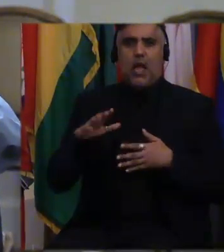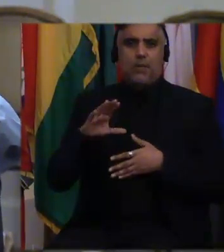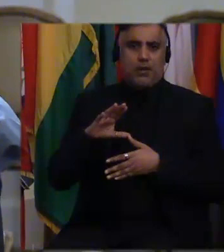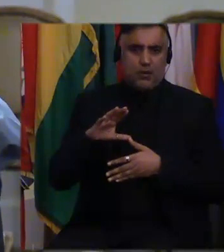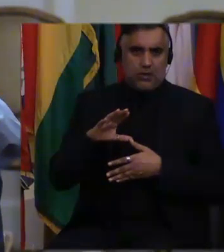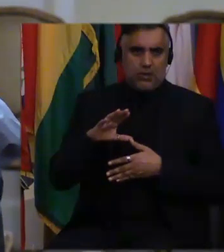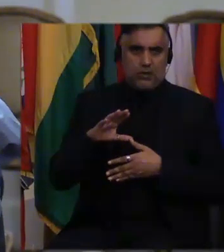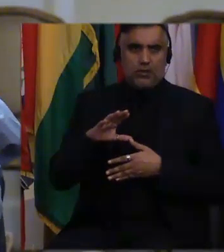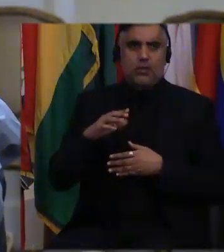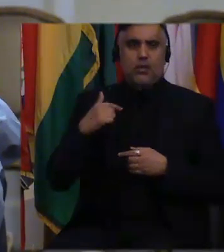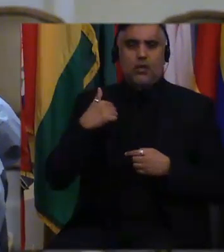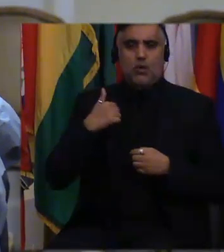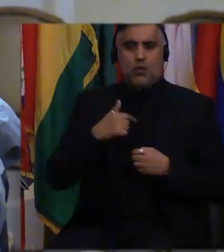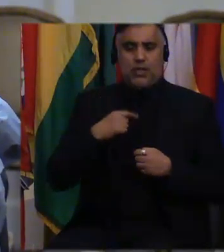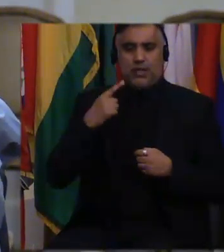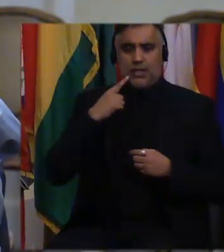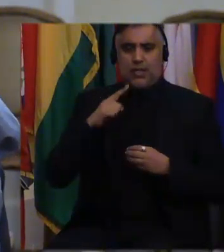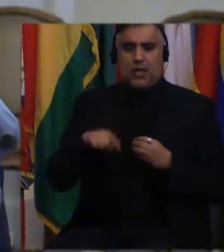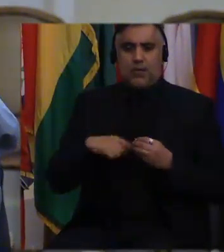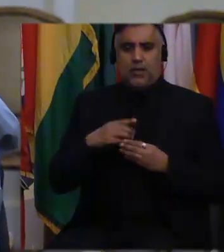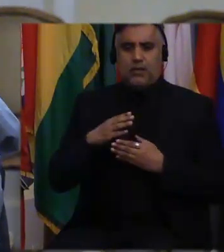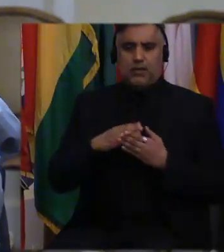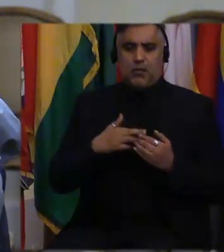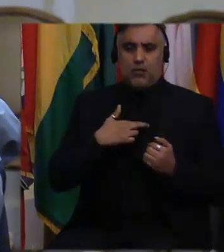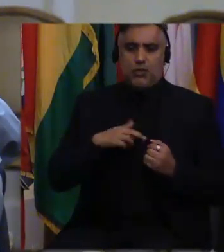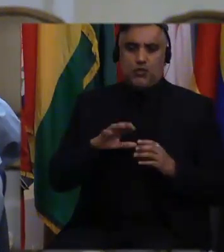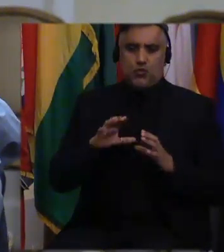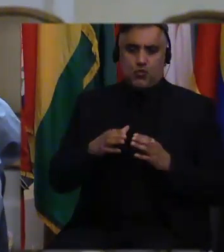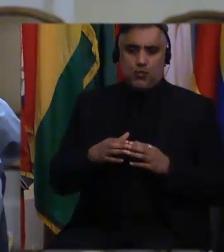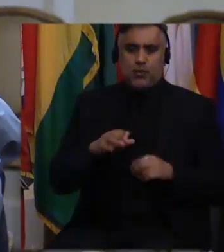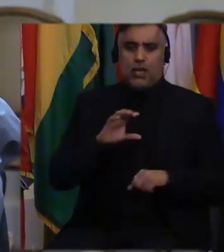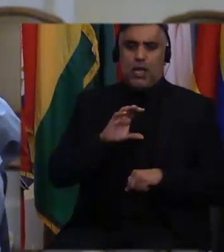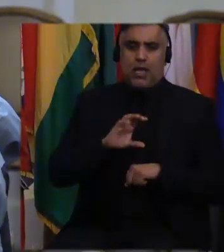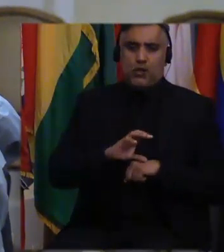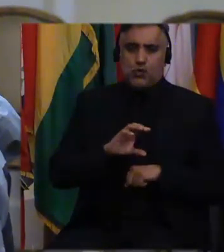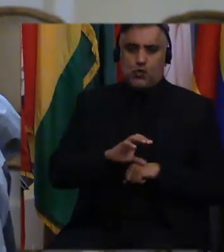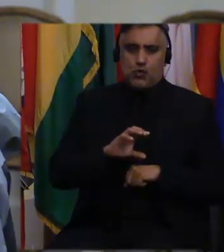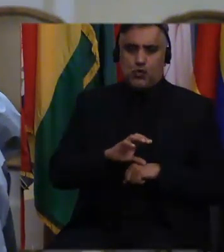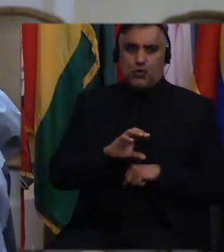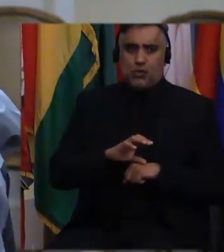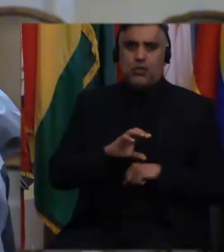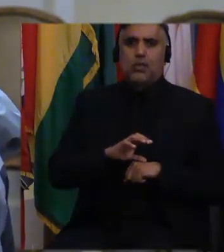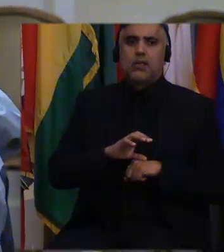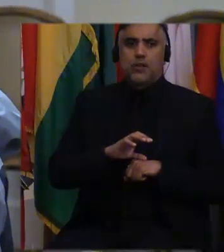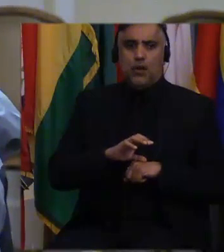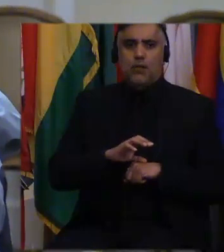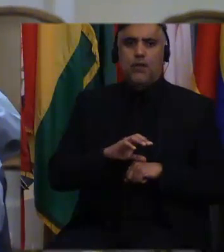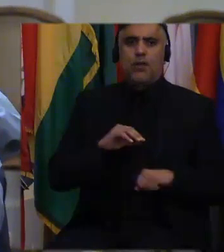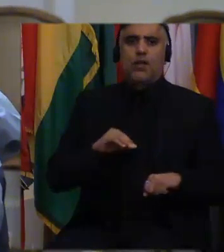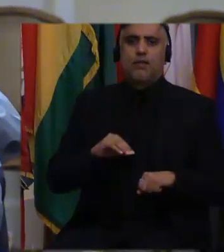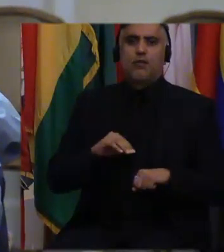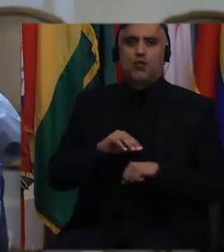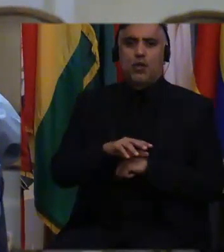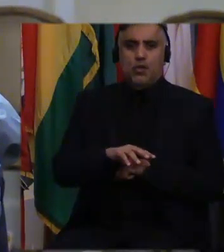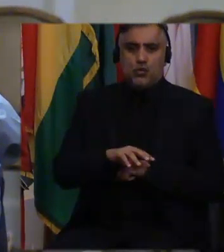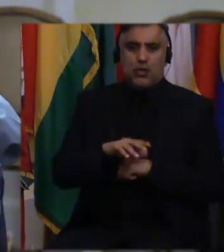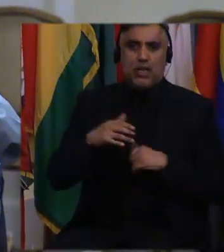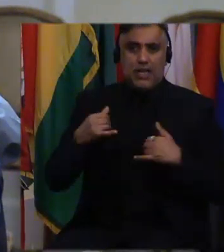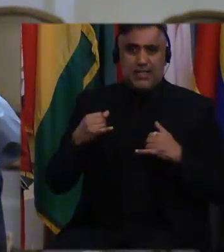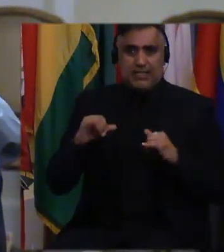los grupos religiosos y las iglesias que son influyentes y reconocidos todavía como de los